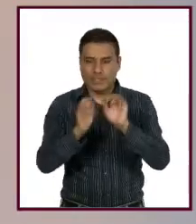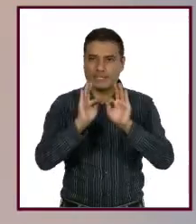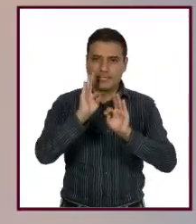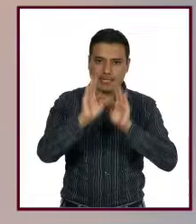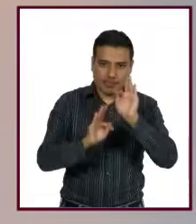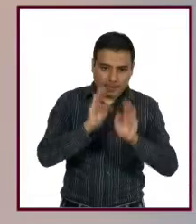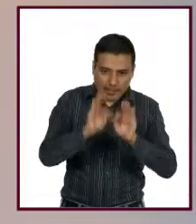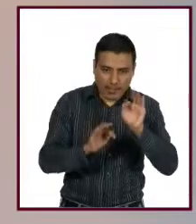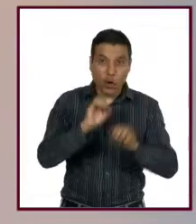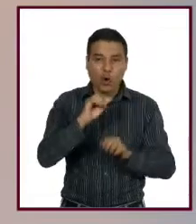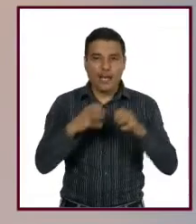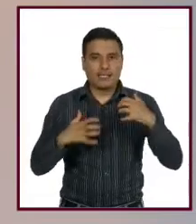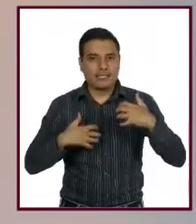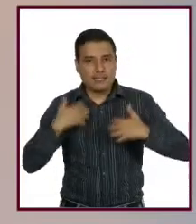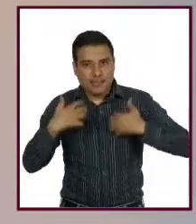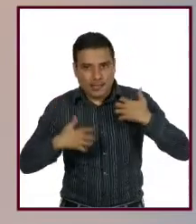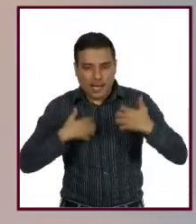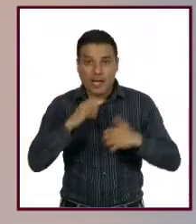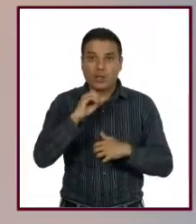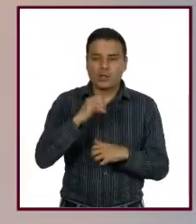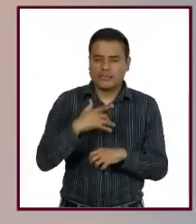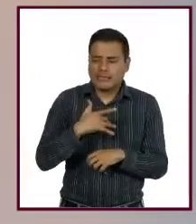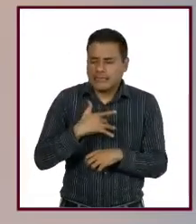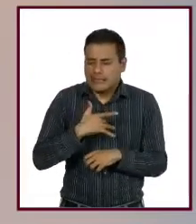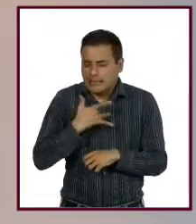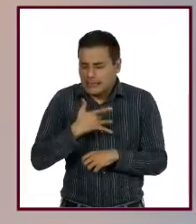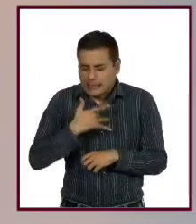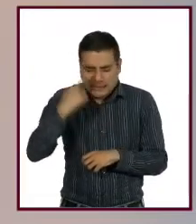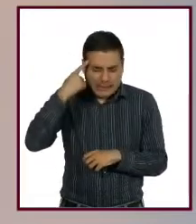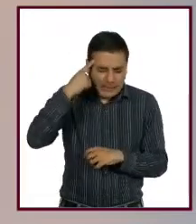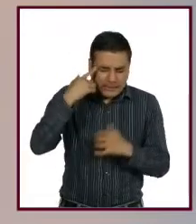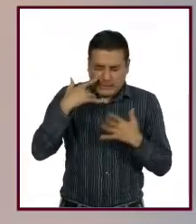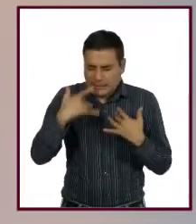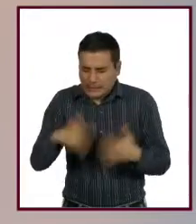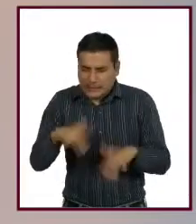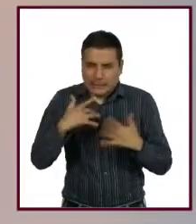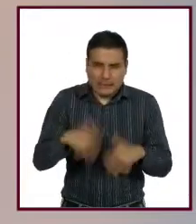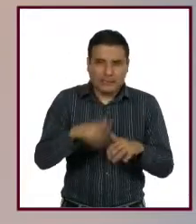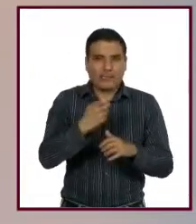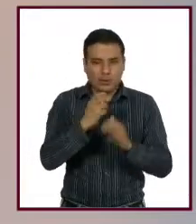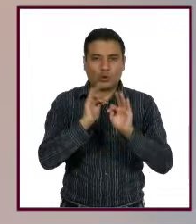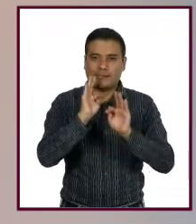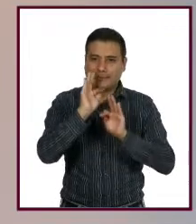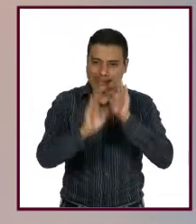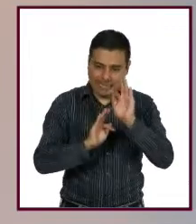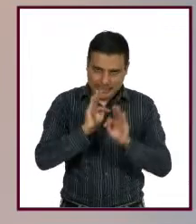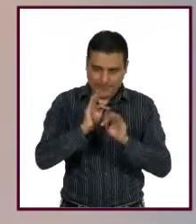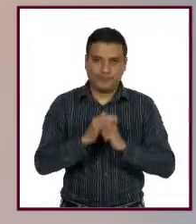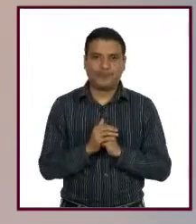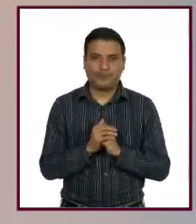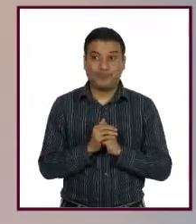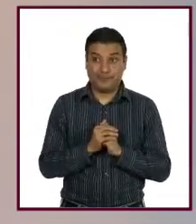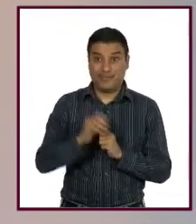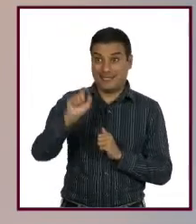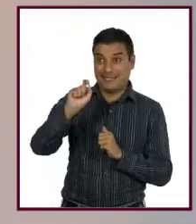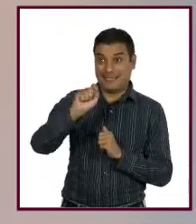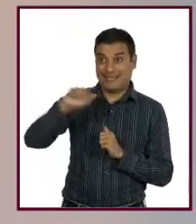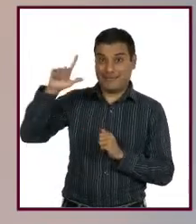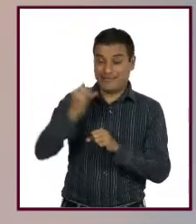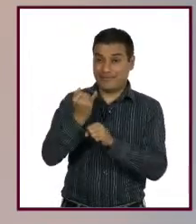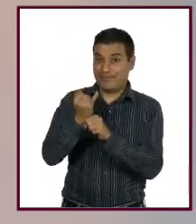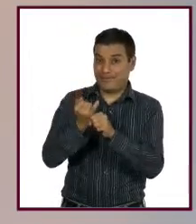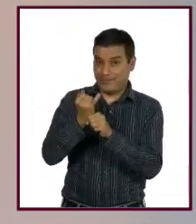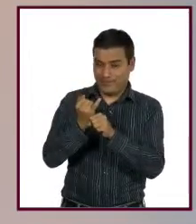ansiedad o del malestar psíquico, el malestar mental que está presentando la persona. Hay evidencia sobre algunos